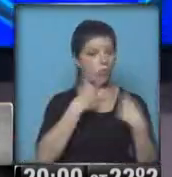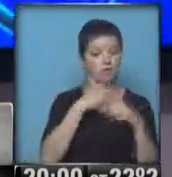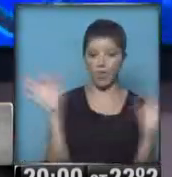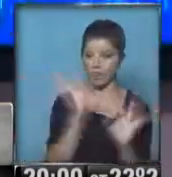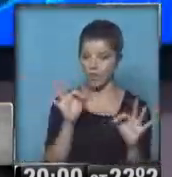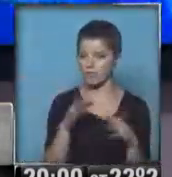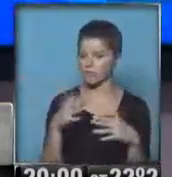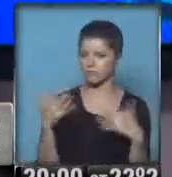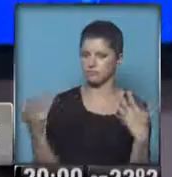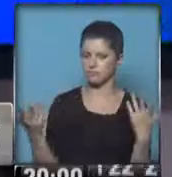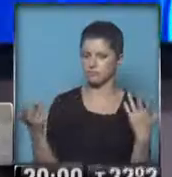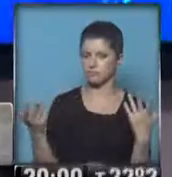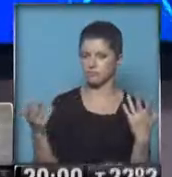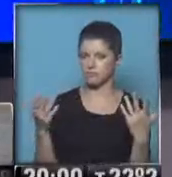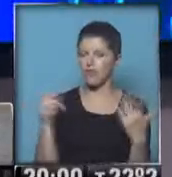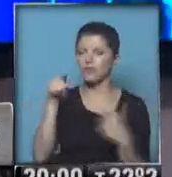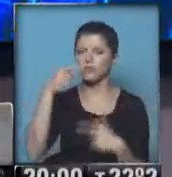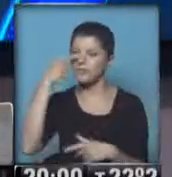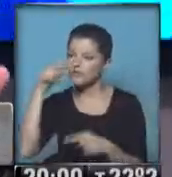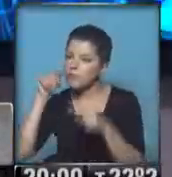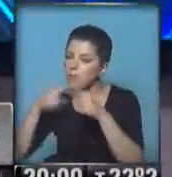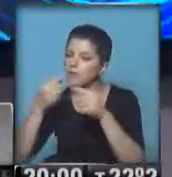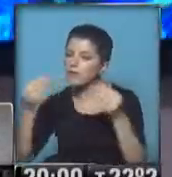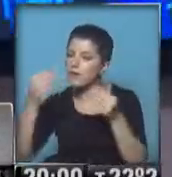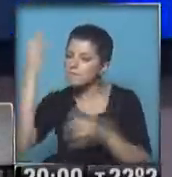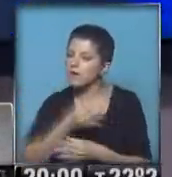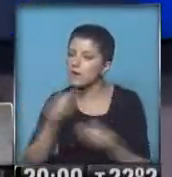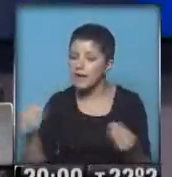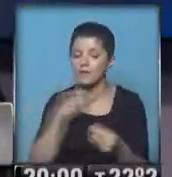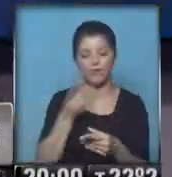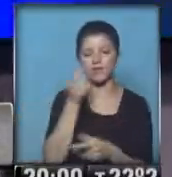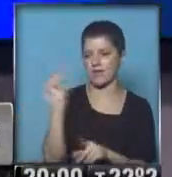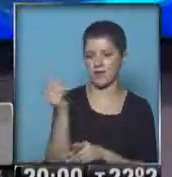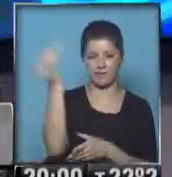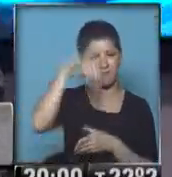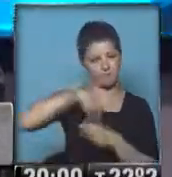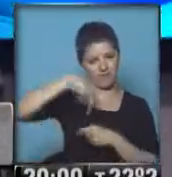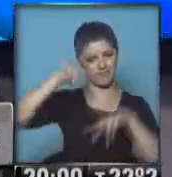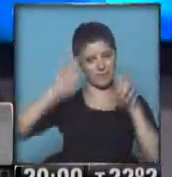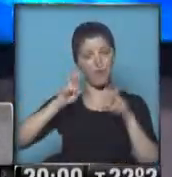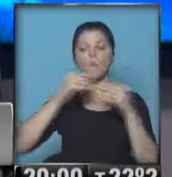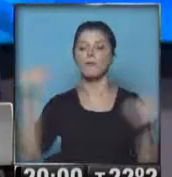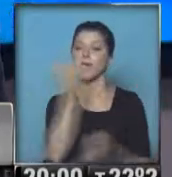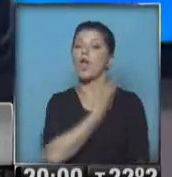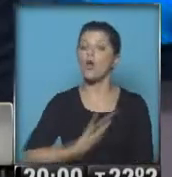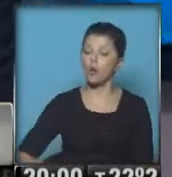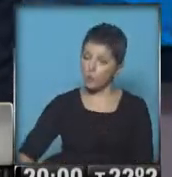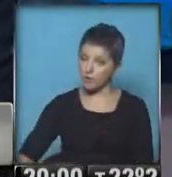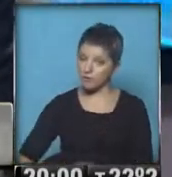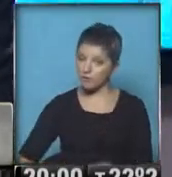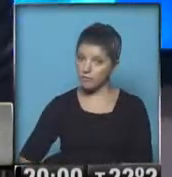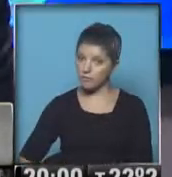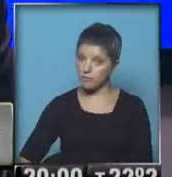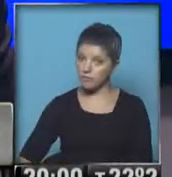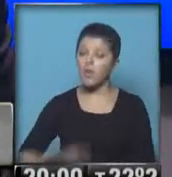sea, la intención política es, en realidad, no participar, porque el gobierno recogió algunas de las cosas